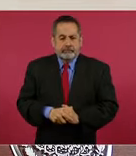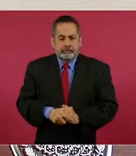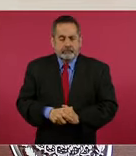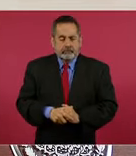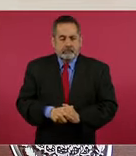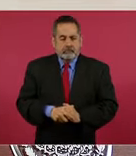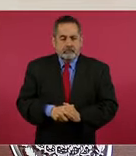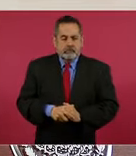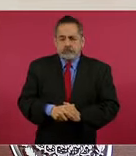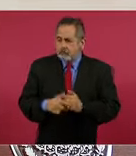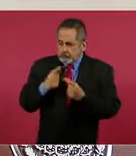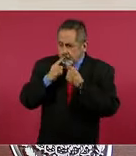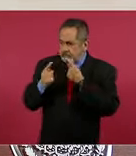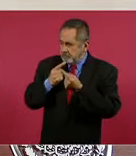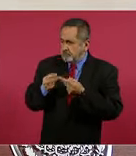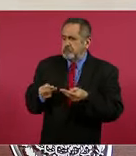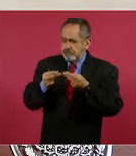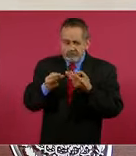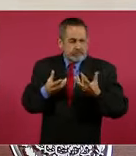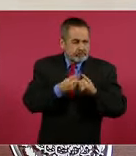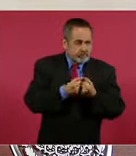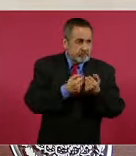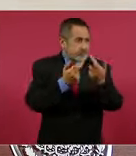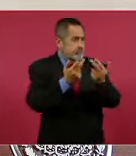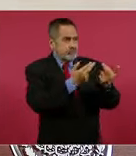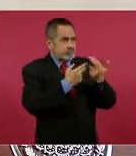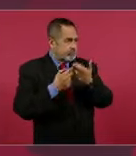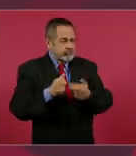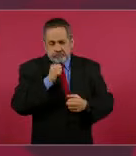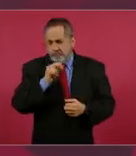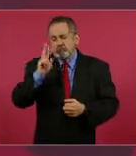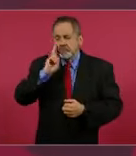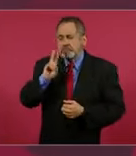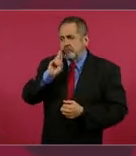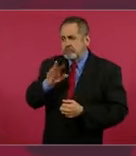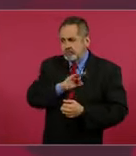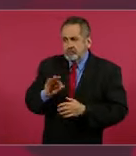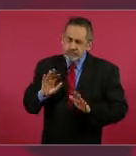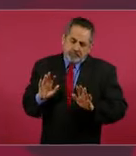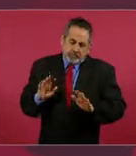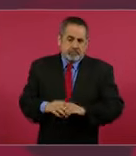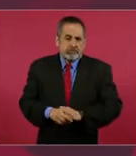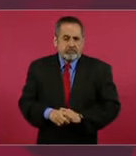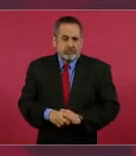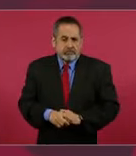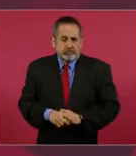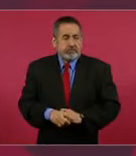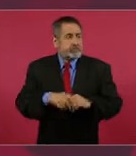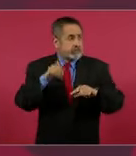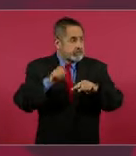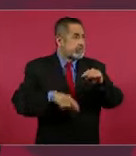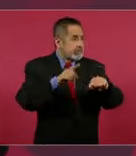hacer negocios sin la destrucción, sin que se siguiera